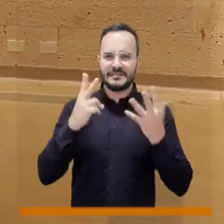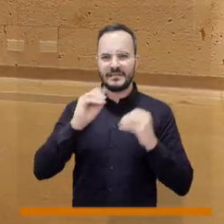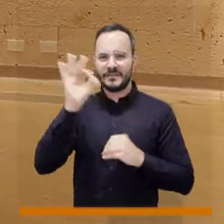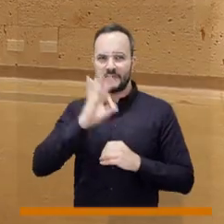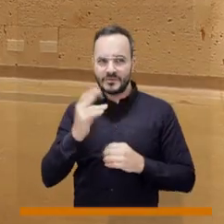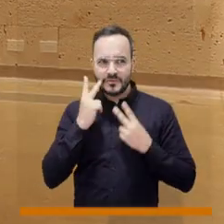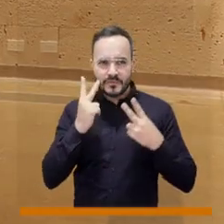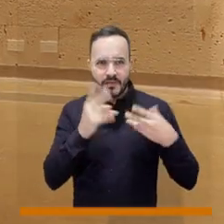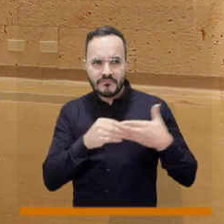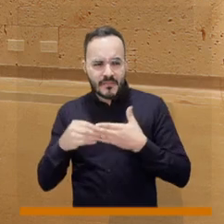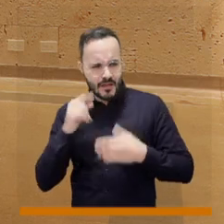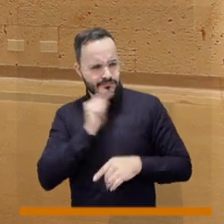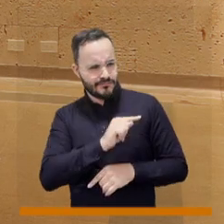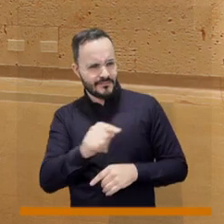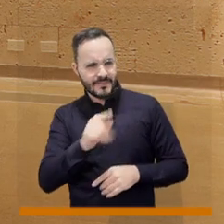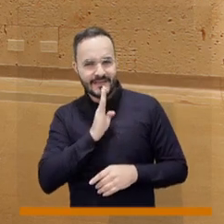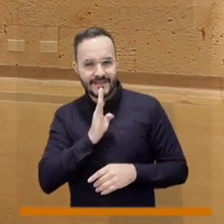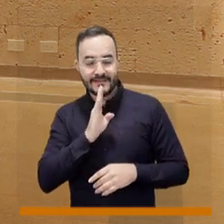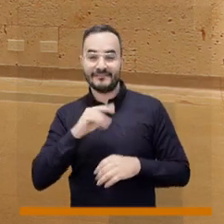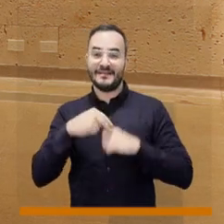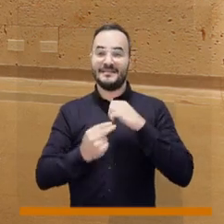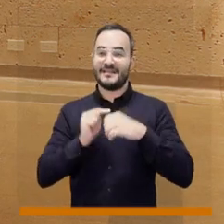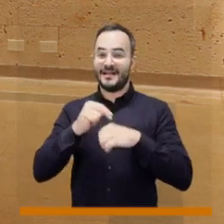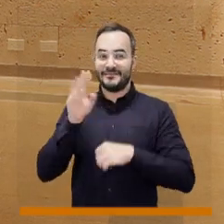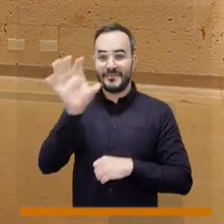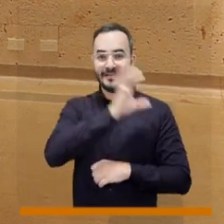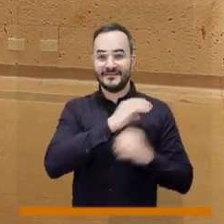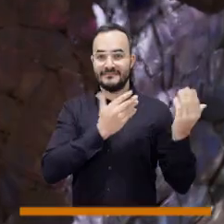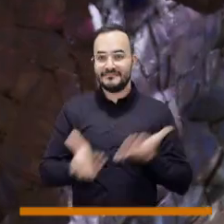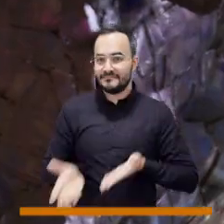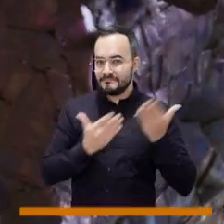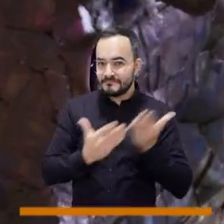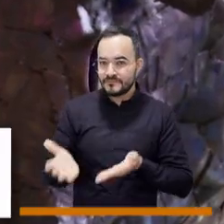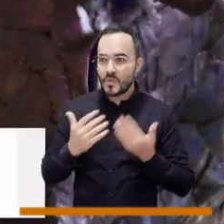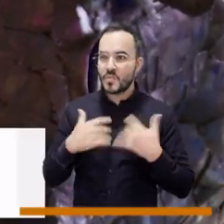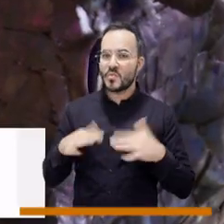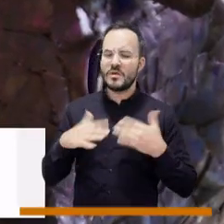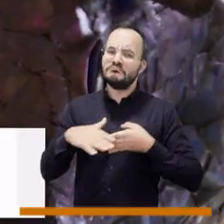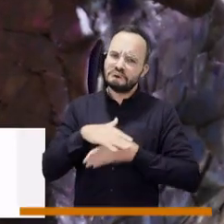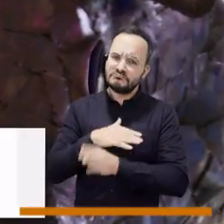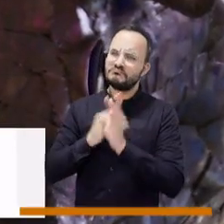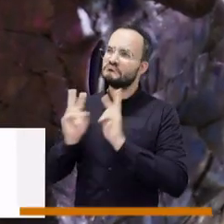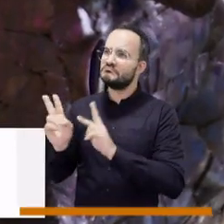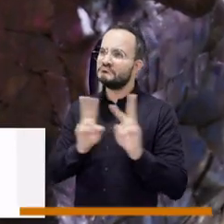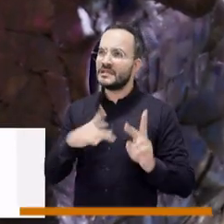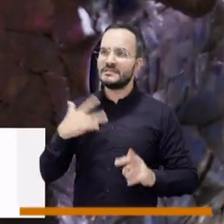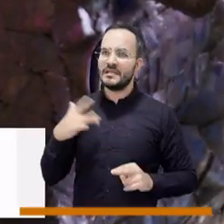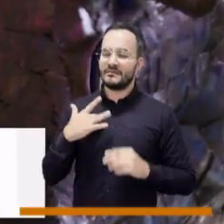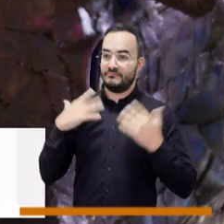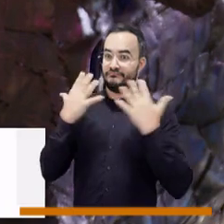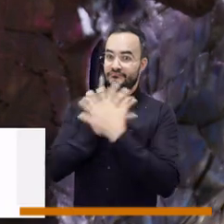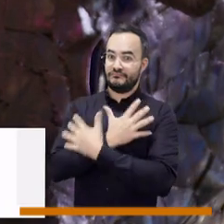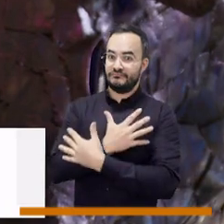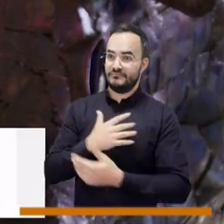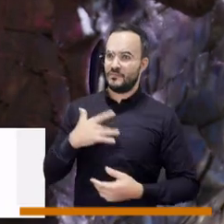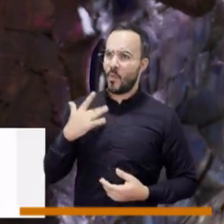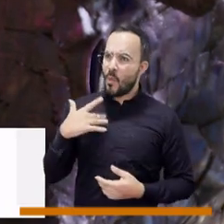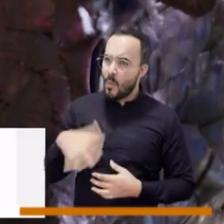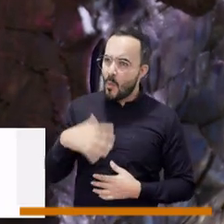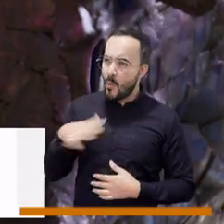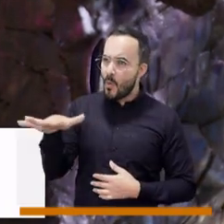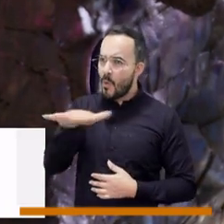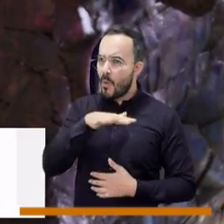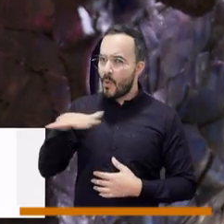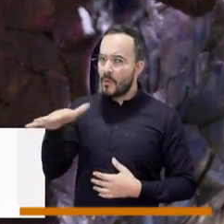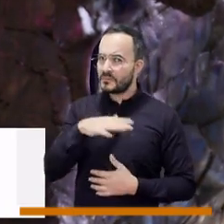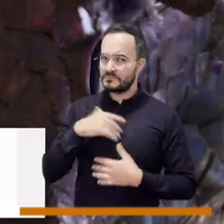60-70% son turistas extranjeros. Y es la impresión que se llevan cuando entran, porque no creían poder encontrar